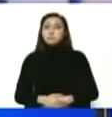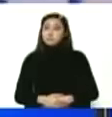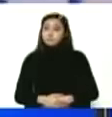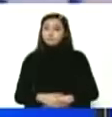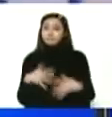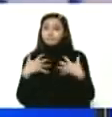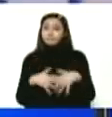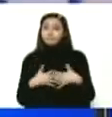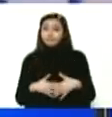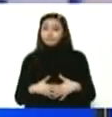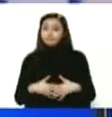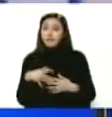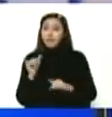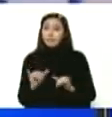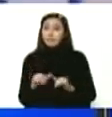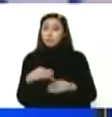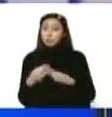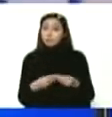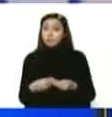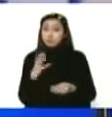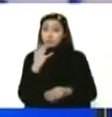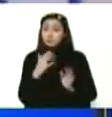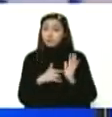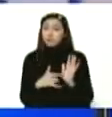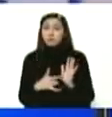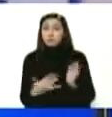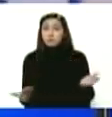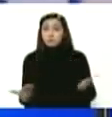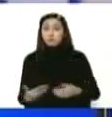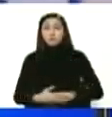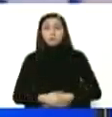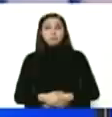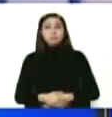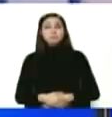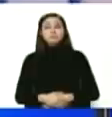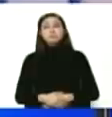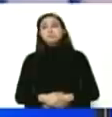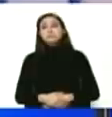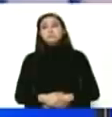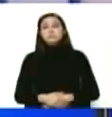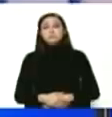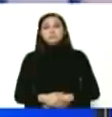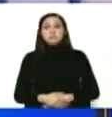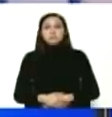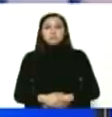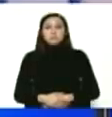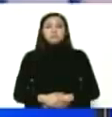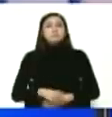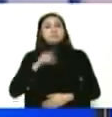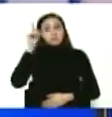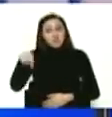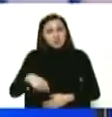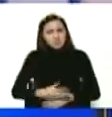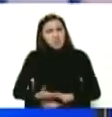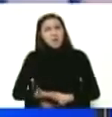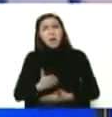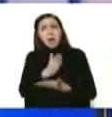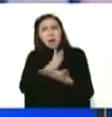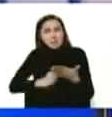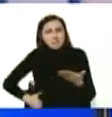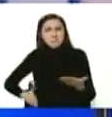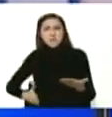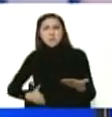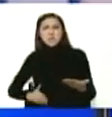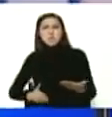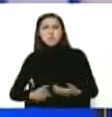Así se está pasando en esa empresa que les estoy diciendo. y apenas la mitad, fíjense ustedes,